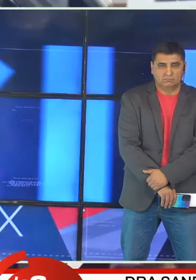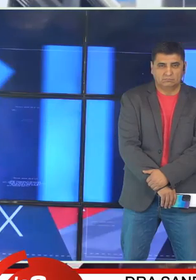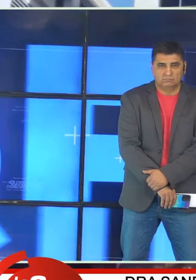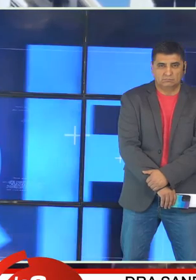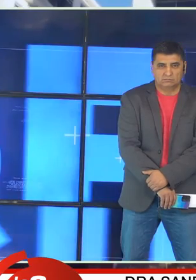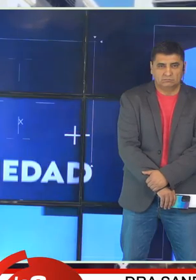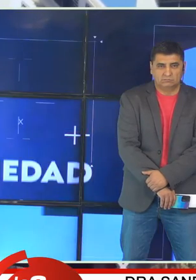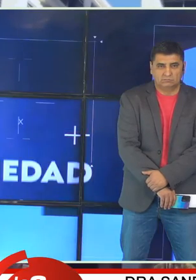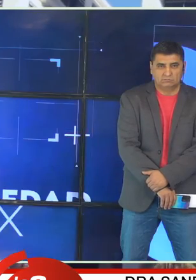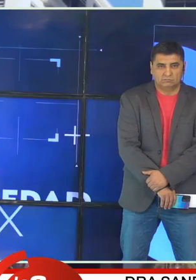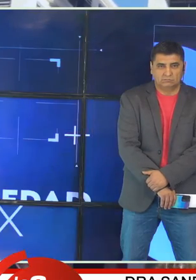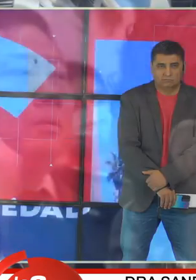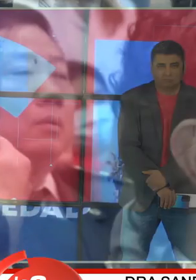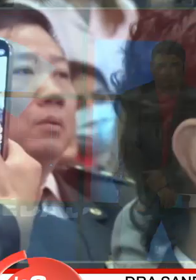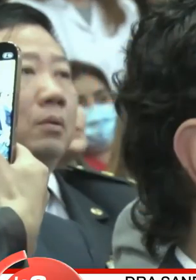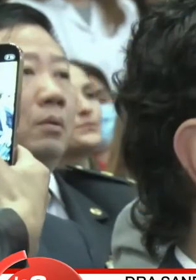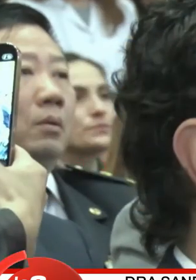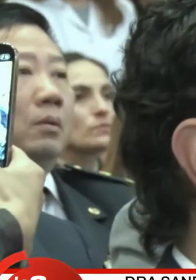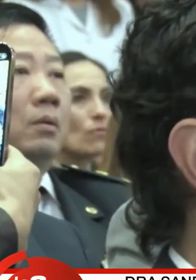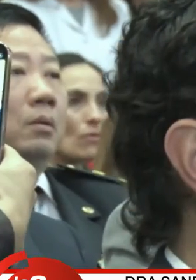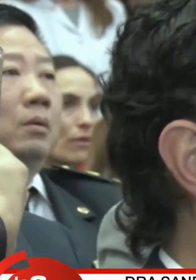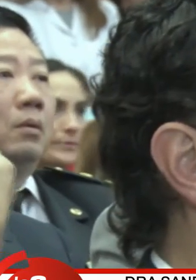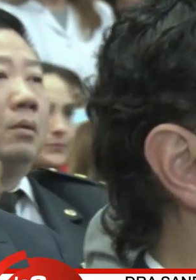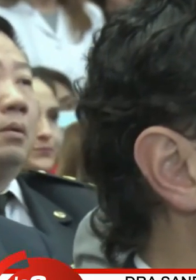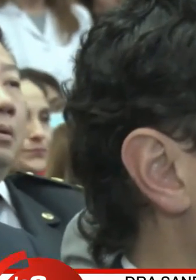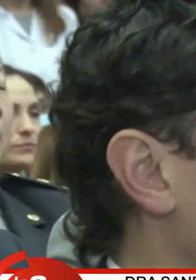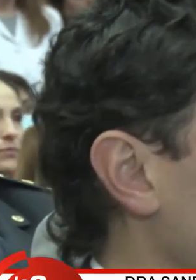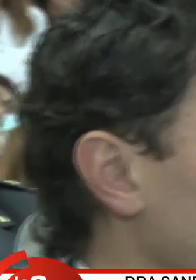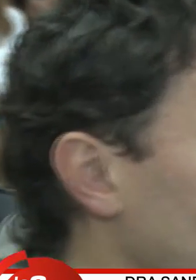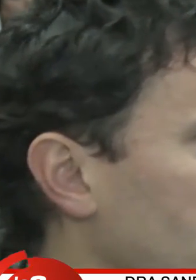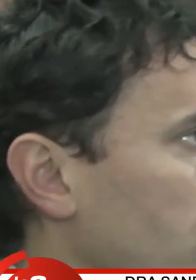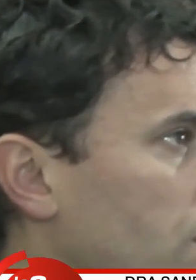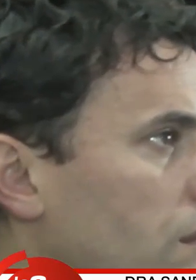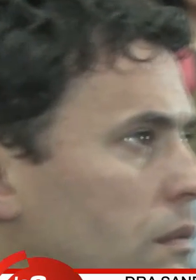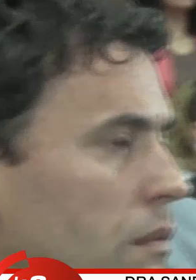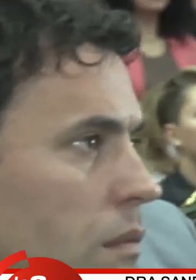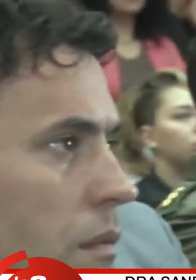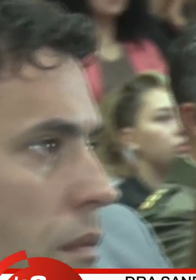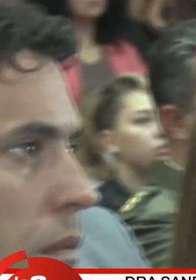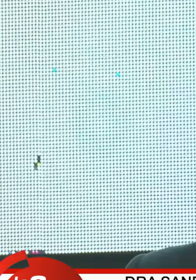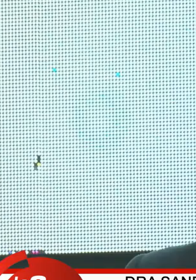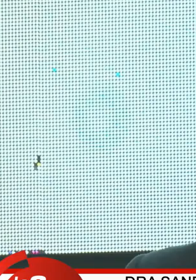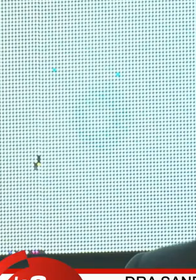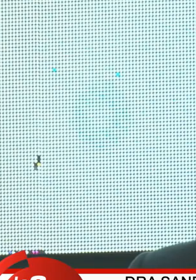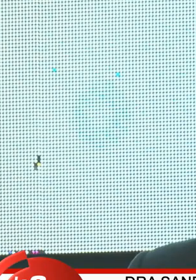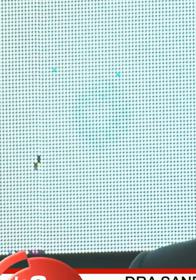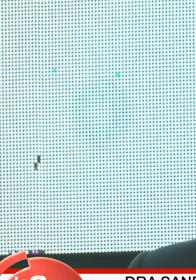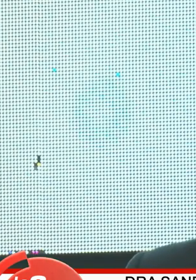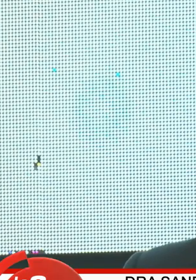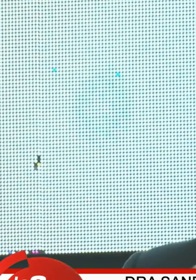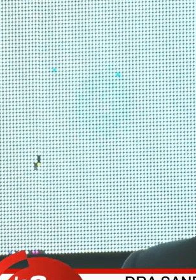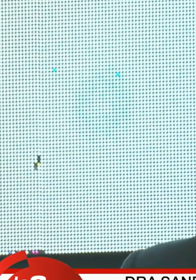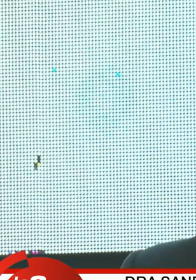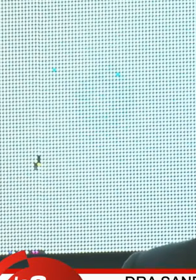ayer, fue presentado frente a un gran auditorio, porque, bueno, estamos absolutamente comprometidos en la